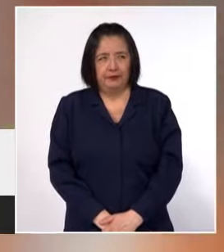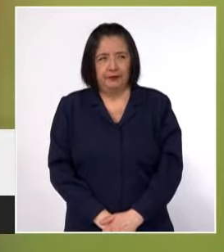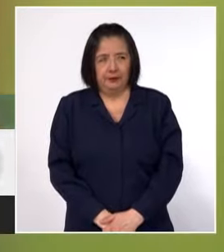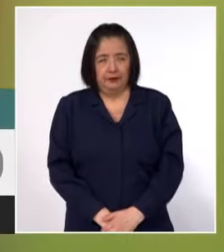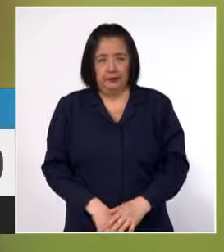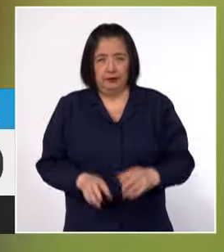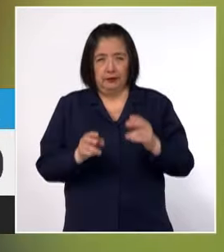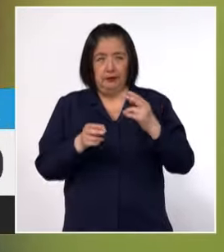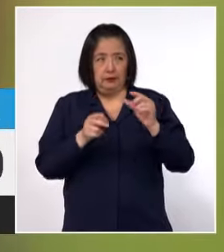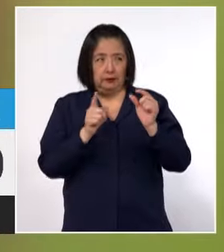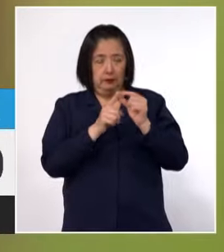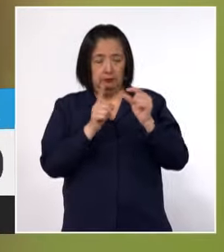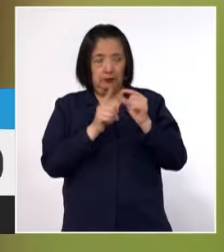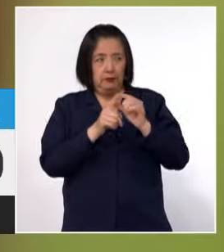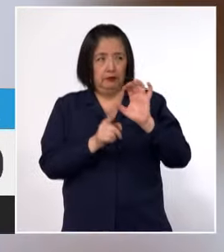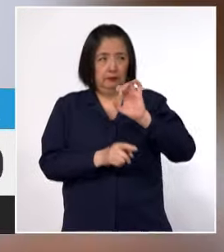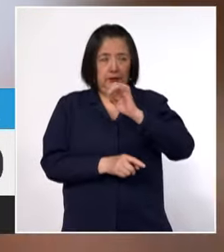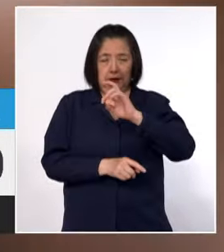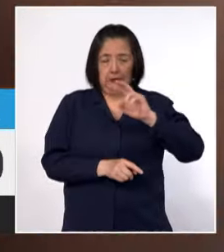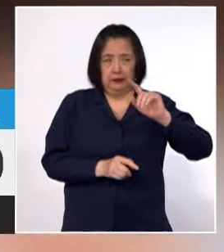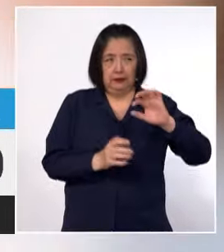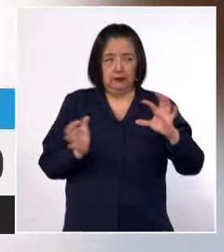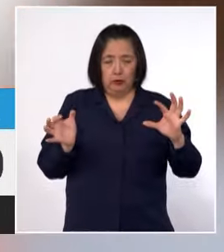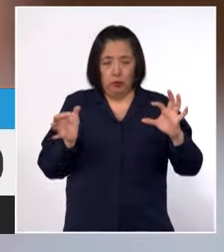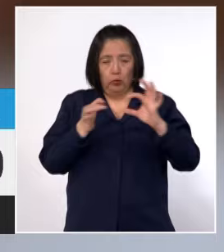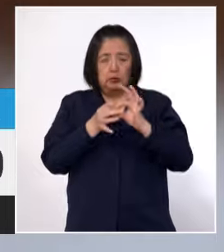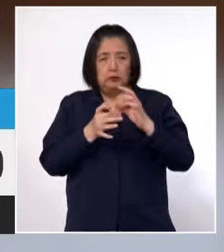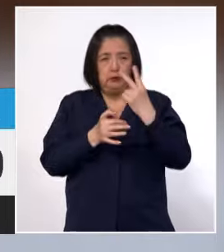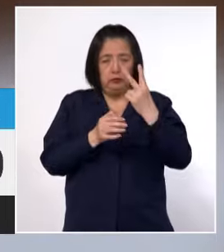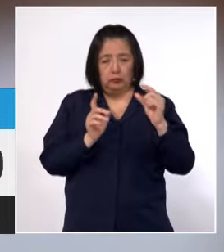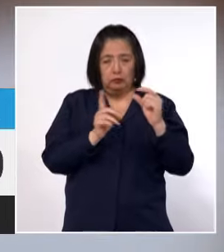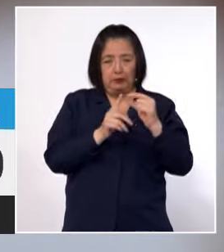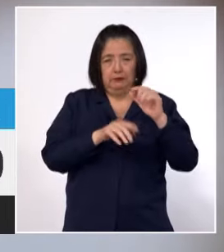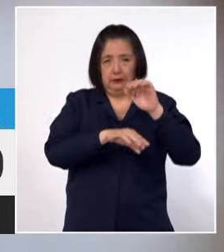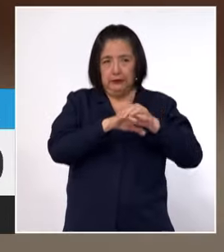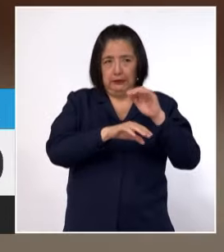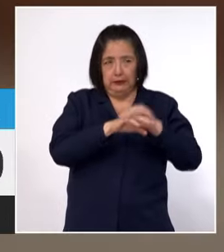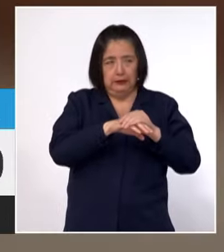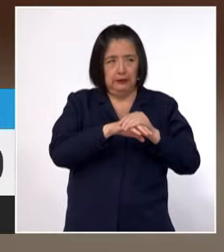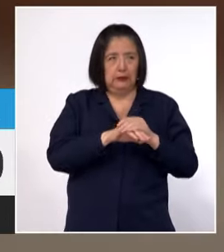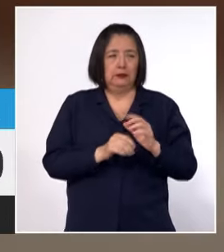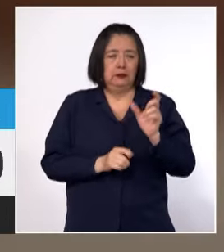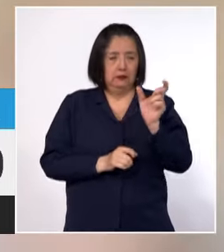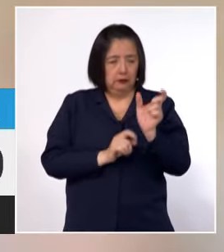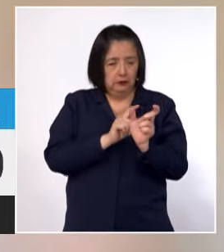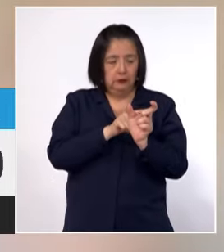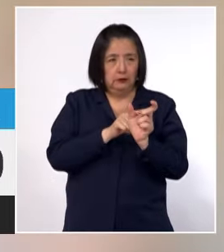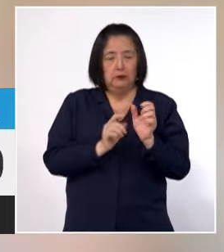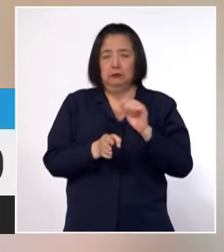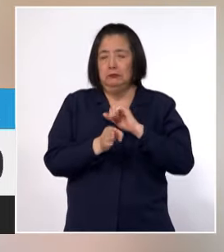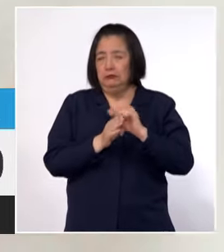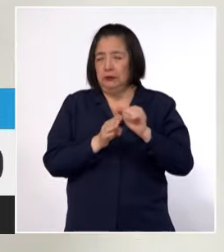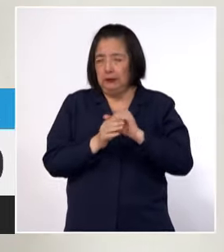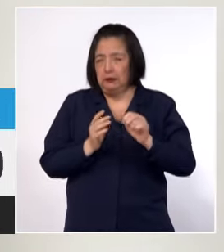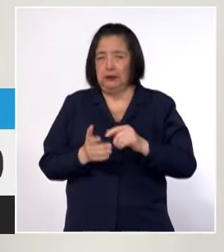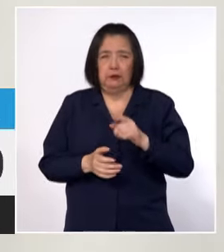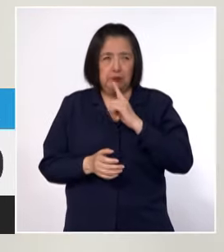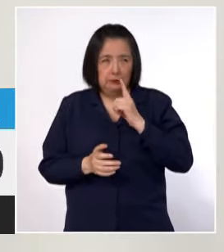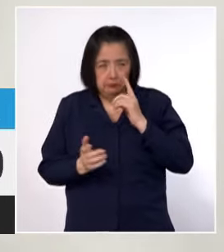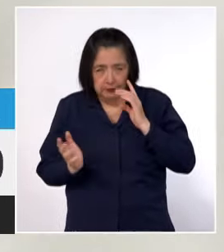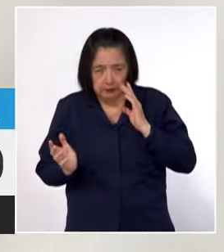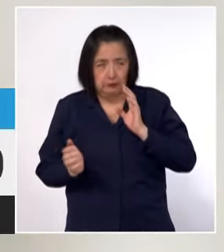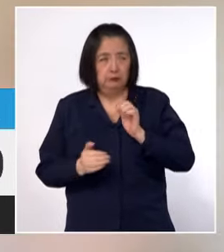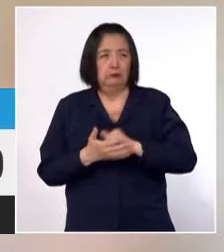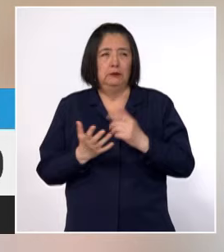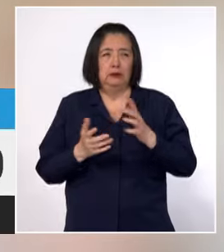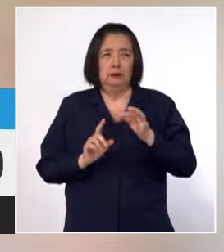El término sharenting proviene de la combinación de dos palabras en inglés. Se refiere a la práctica de los padres,